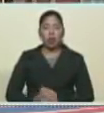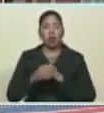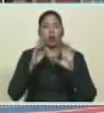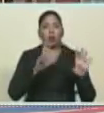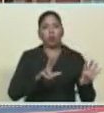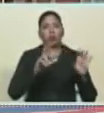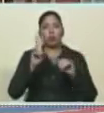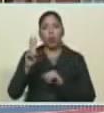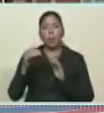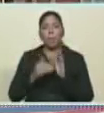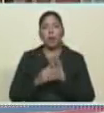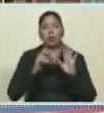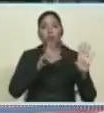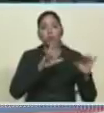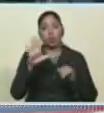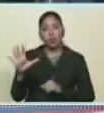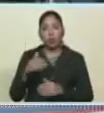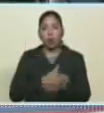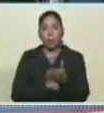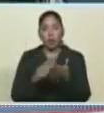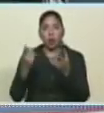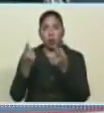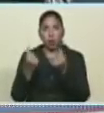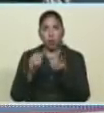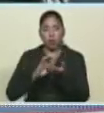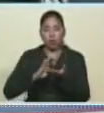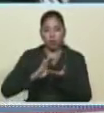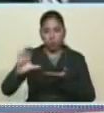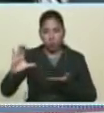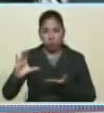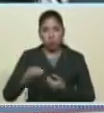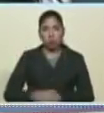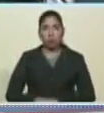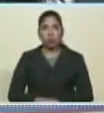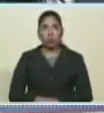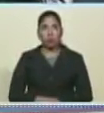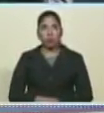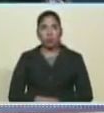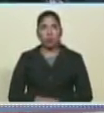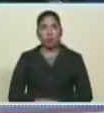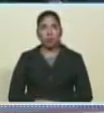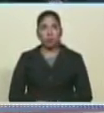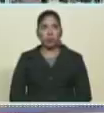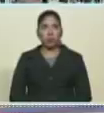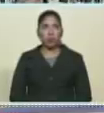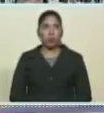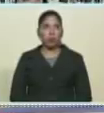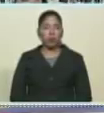82.085 millones de bolívares. Gobernación, 37.263 millones de bolívares.